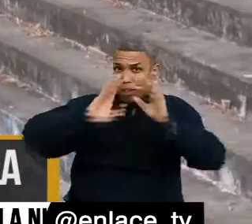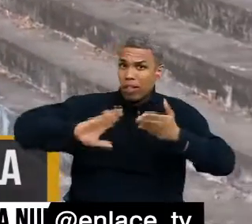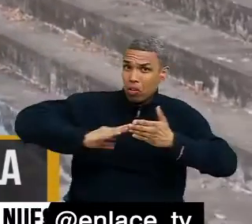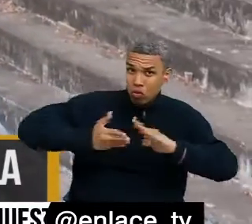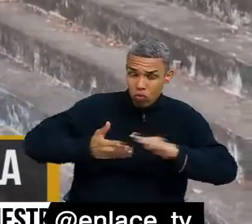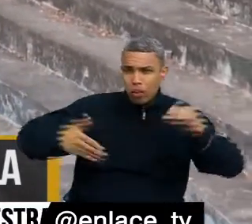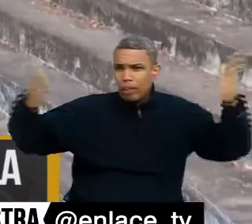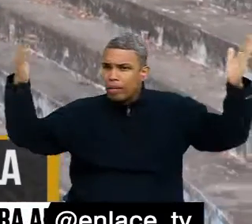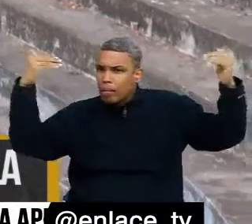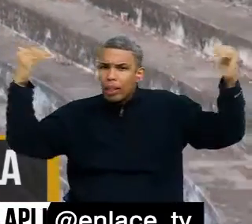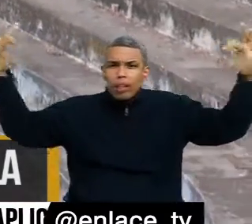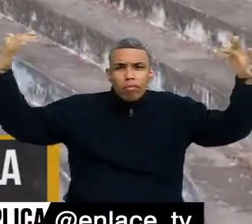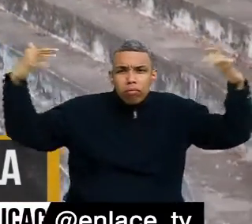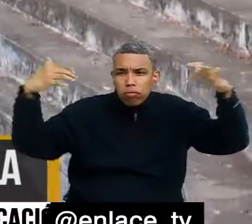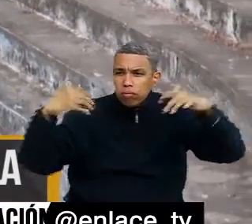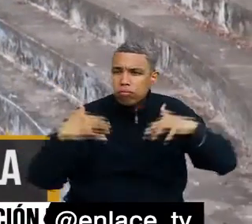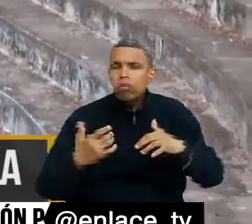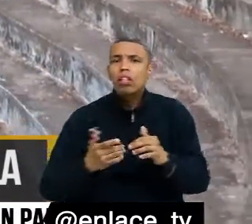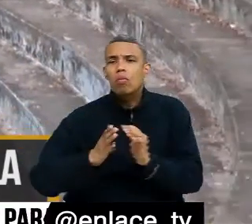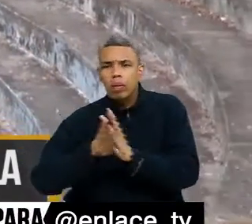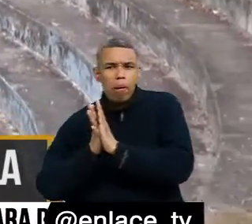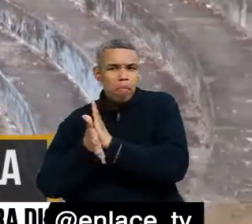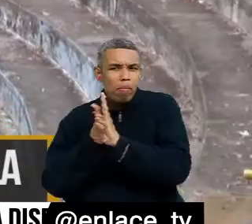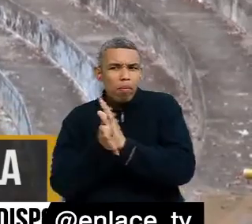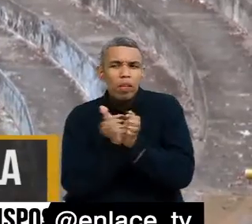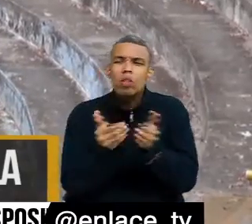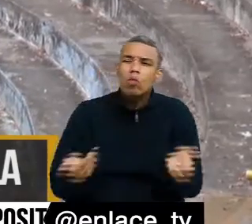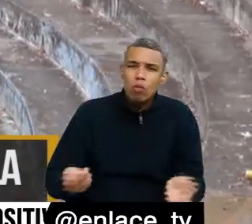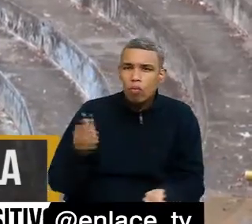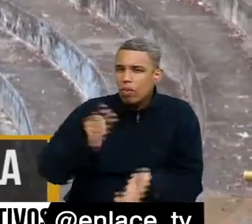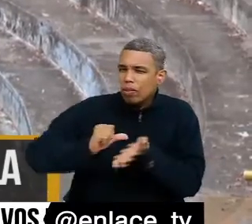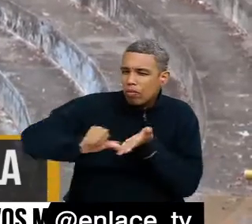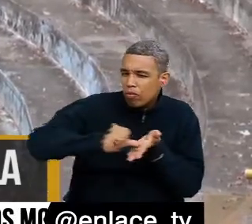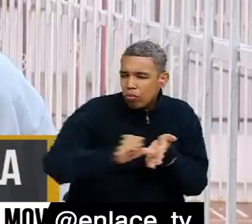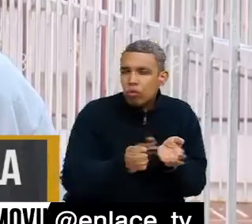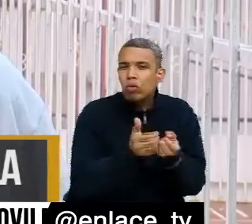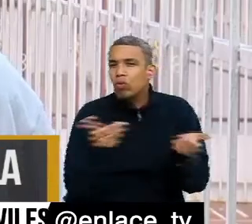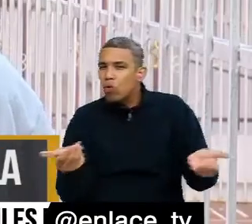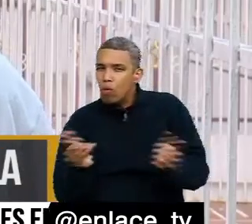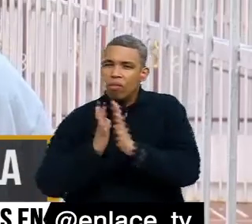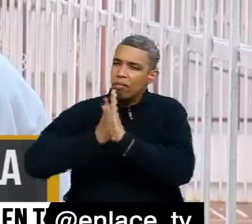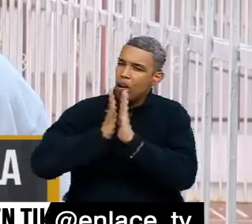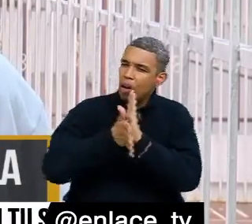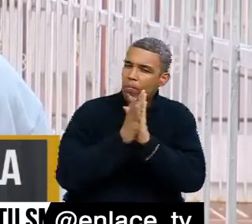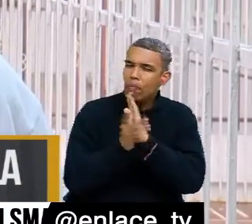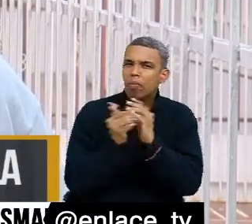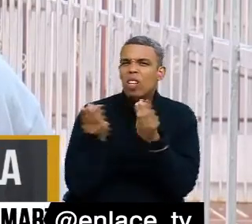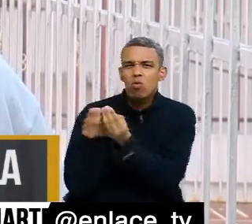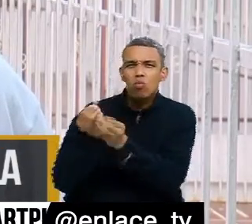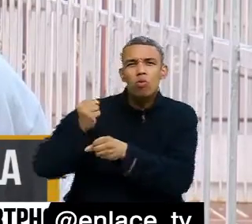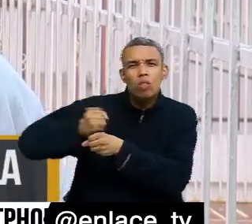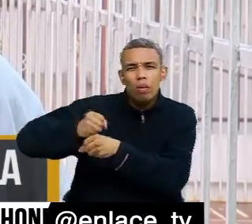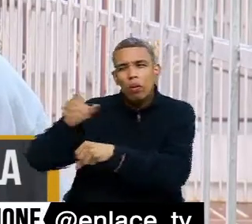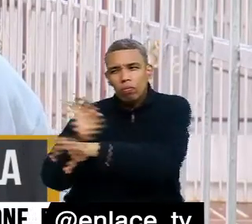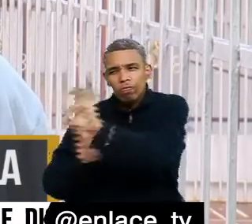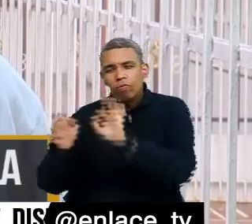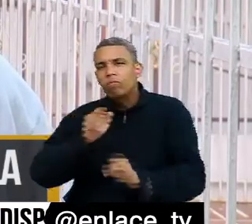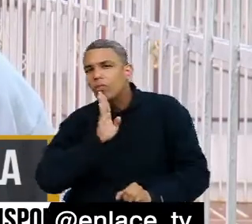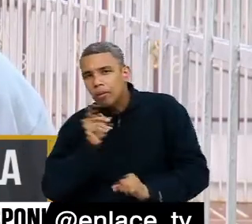de Padilla. A su vez vamos a nombrar la veeduría ciudadana que se va a encargar del